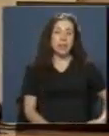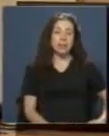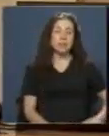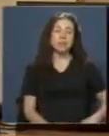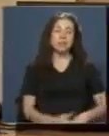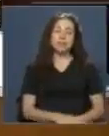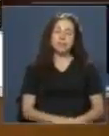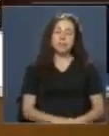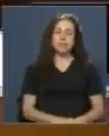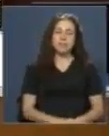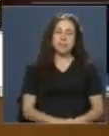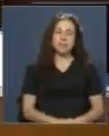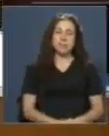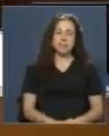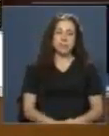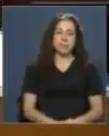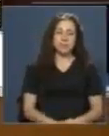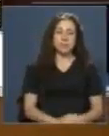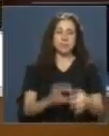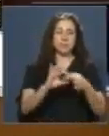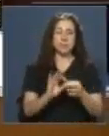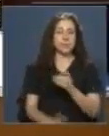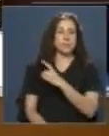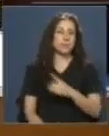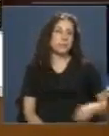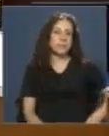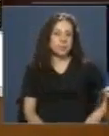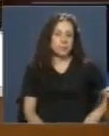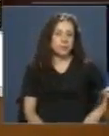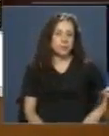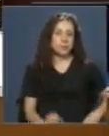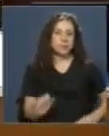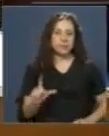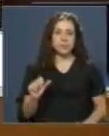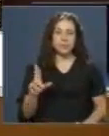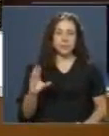amable. Gracias, señor diputado, don Florcita